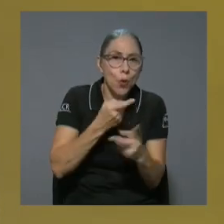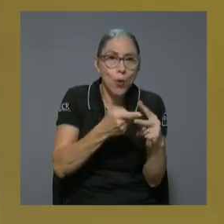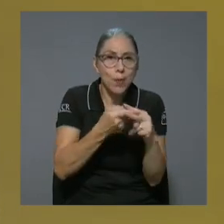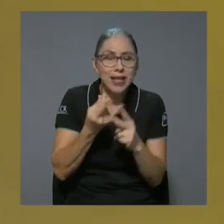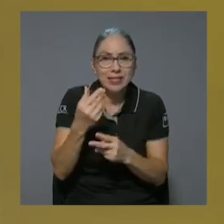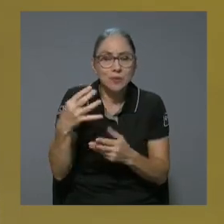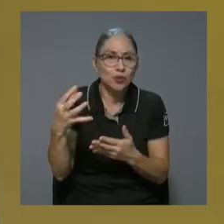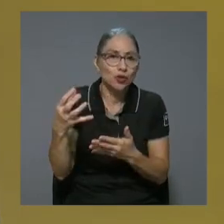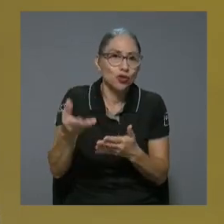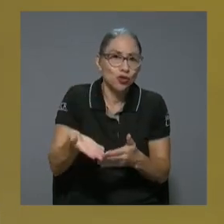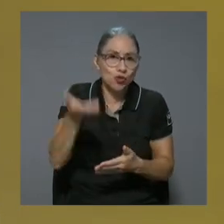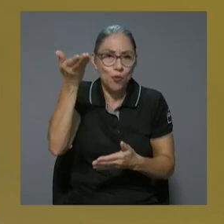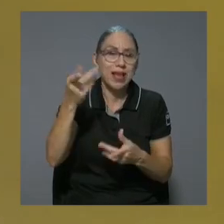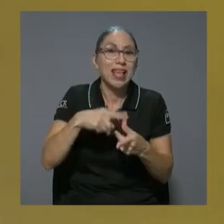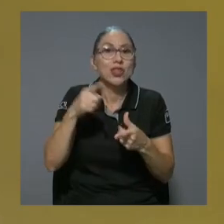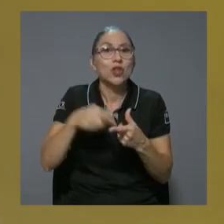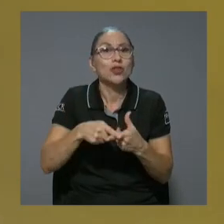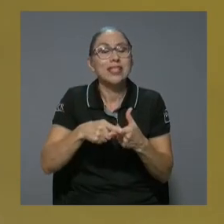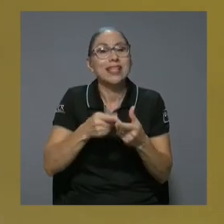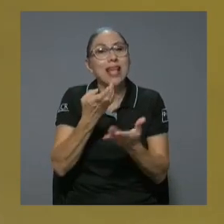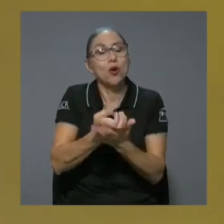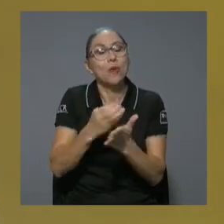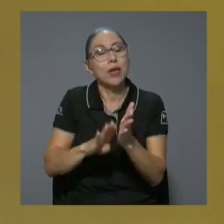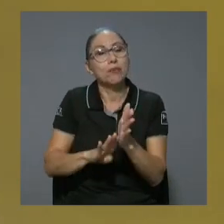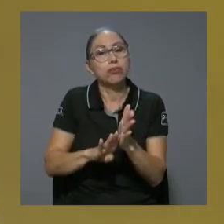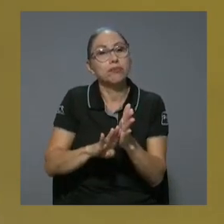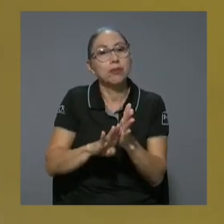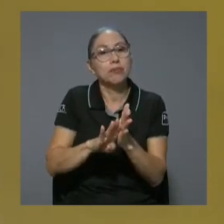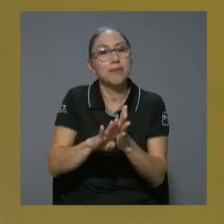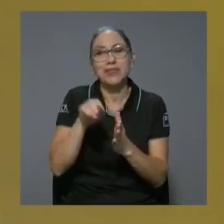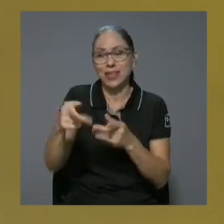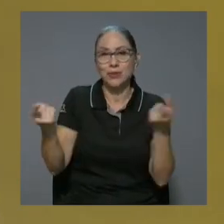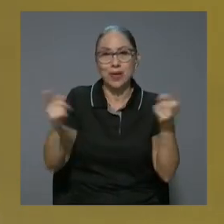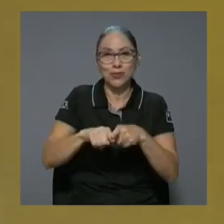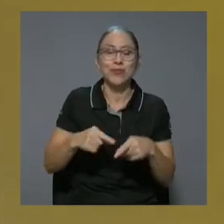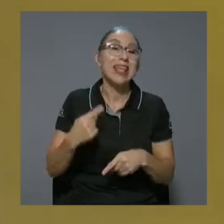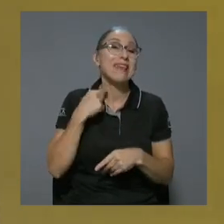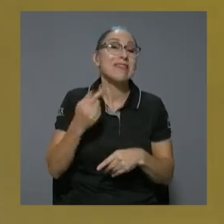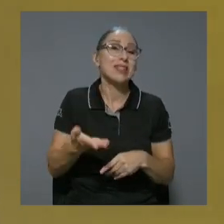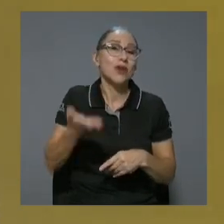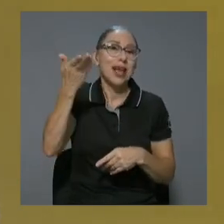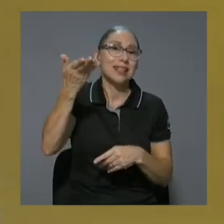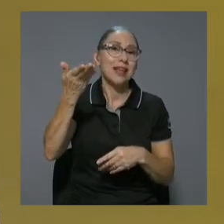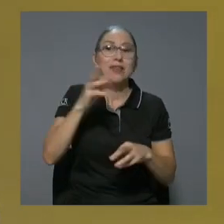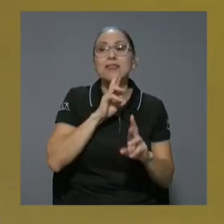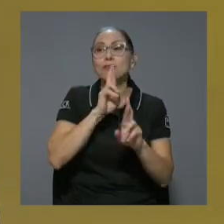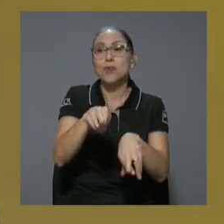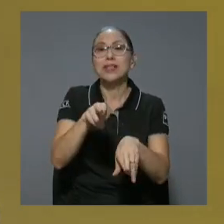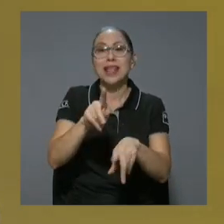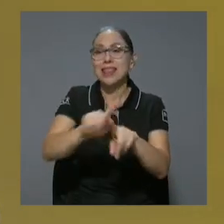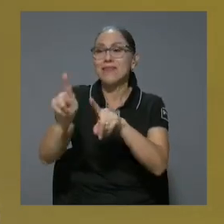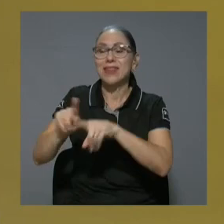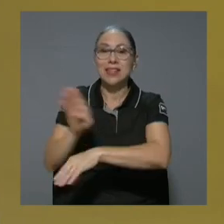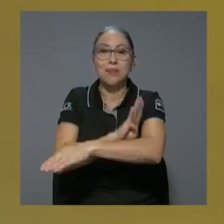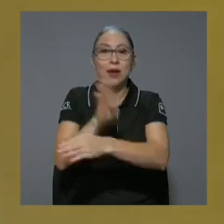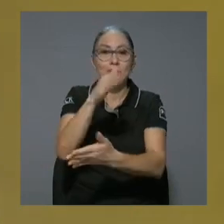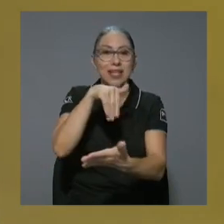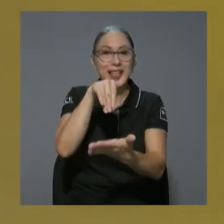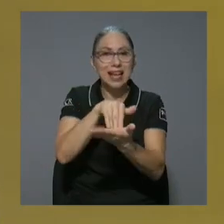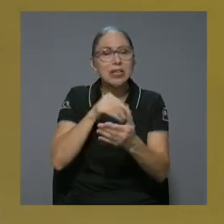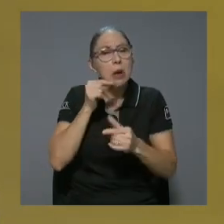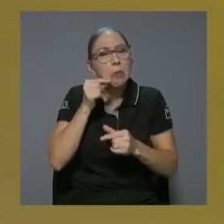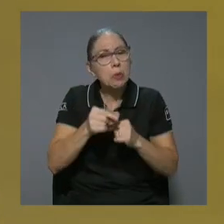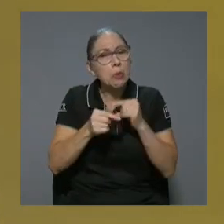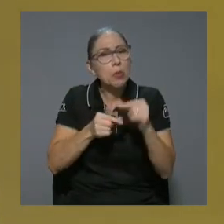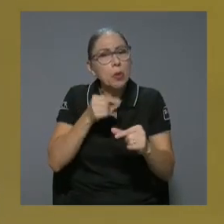en la economía. Entonces 2022 estuvo caracterizado por eso: inflación alta, reacción de bancos centrales y paulatinamente una economía, especialmente un